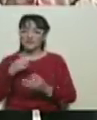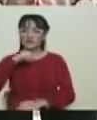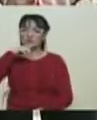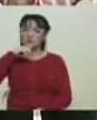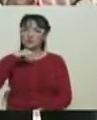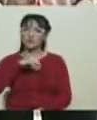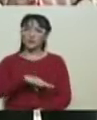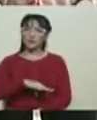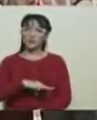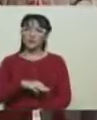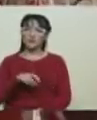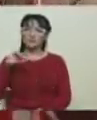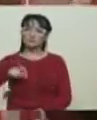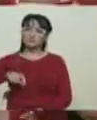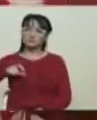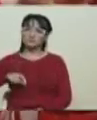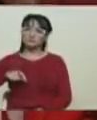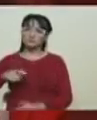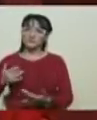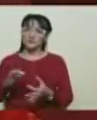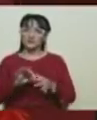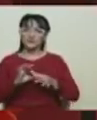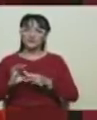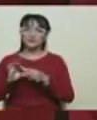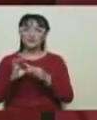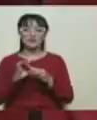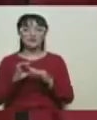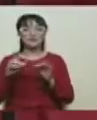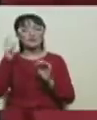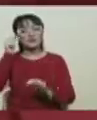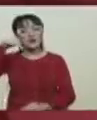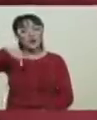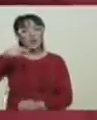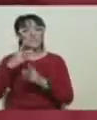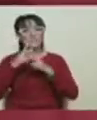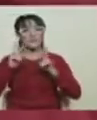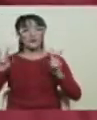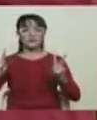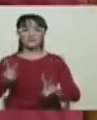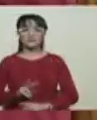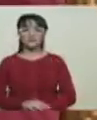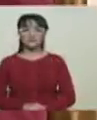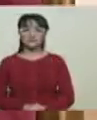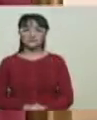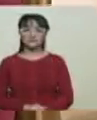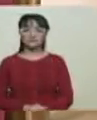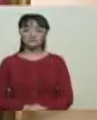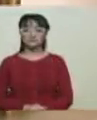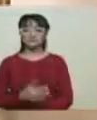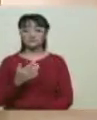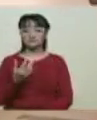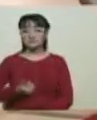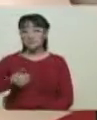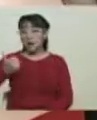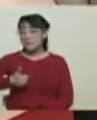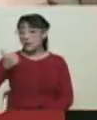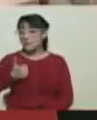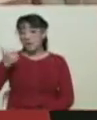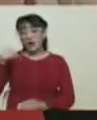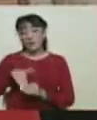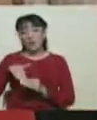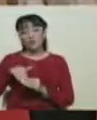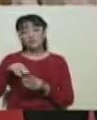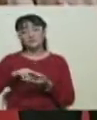histórico, necesario, que consolide un día de paz. Mientras más votos, más